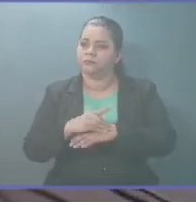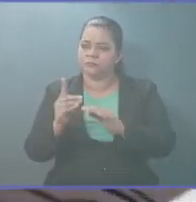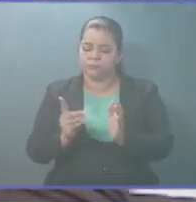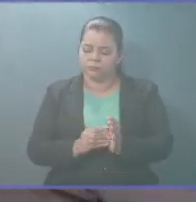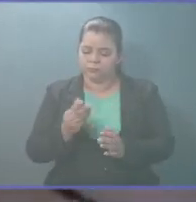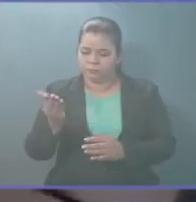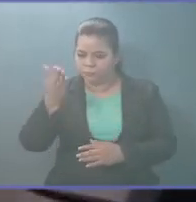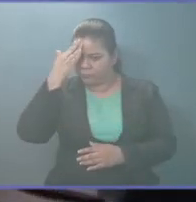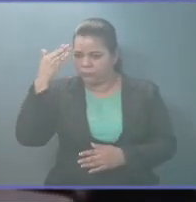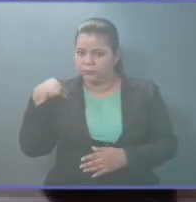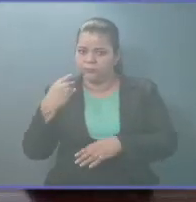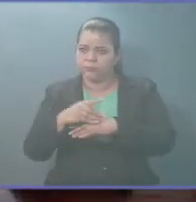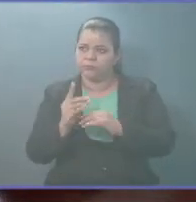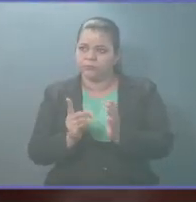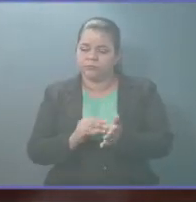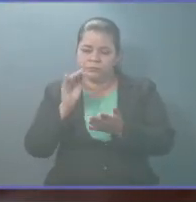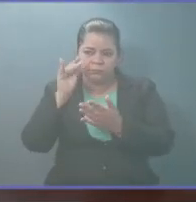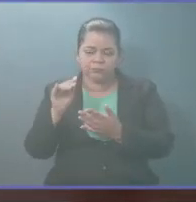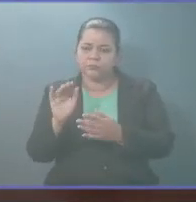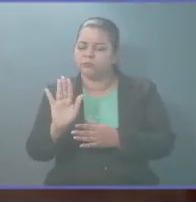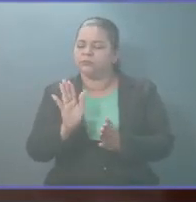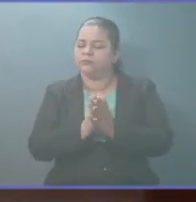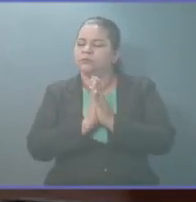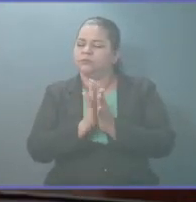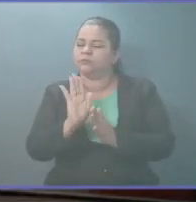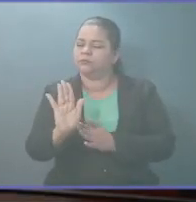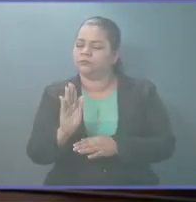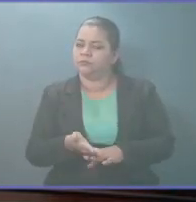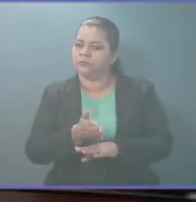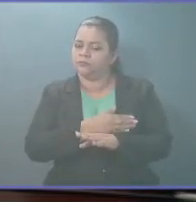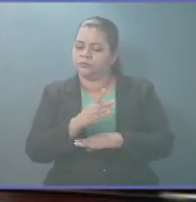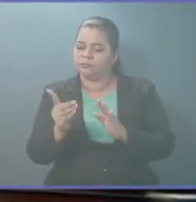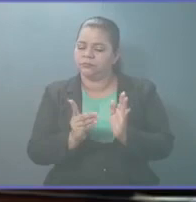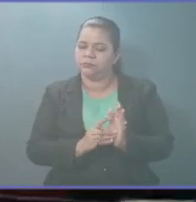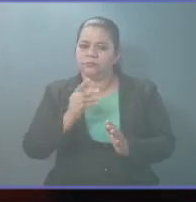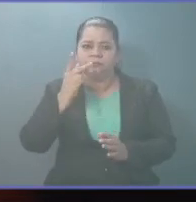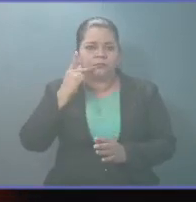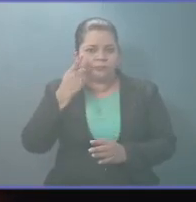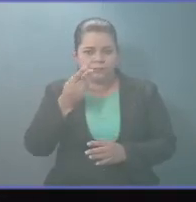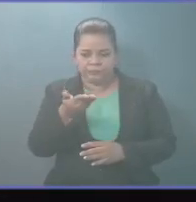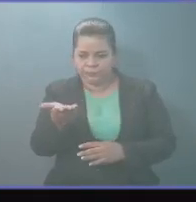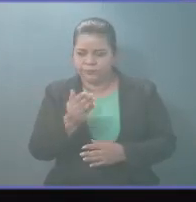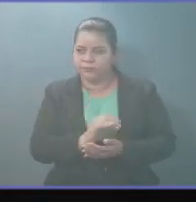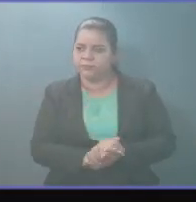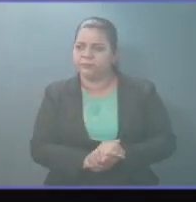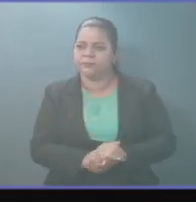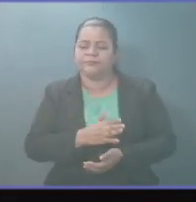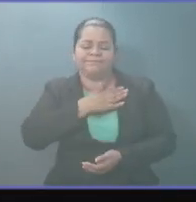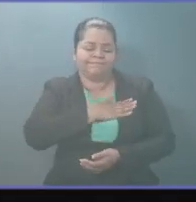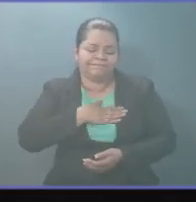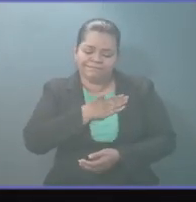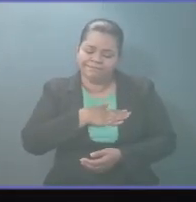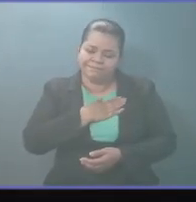y con aquellas que no hemos aceptado, ciertamente va a implicar una